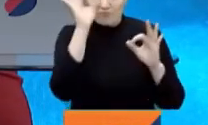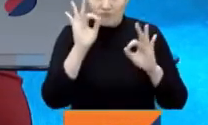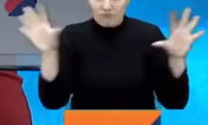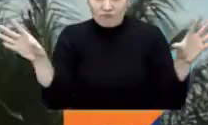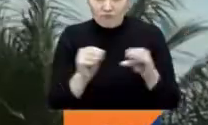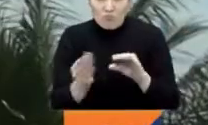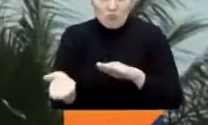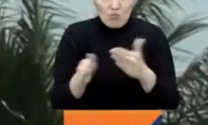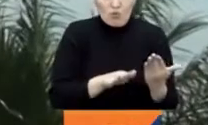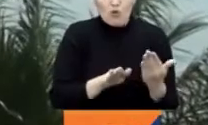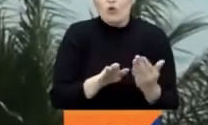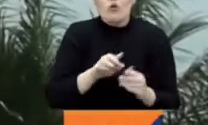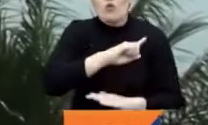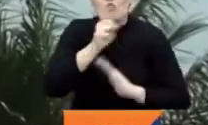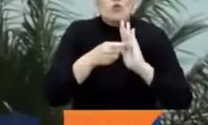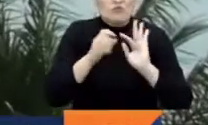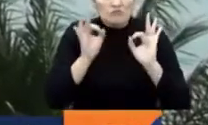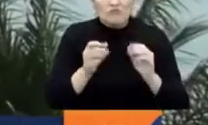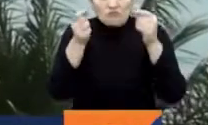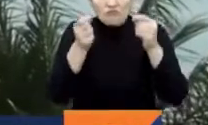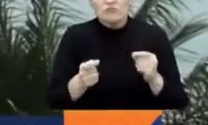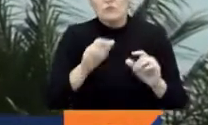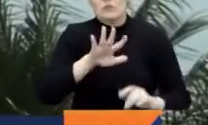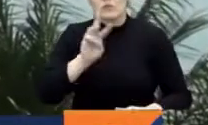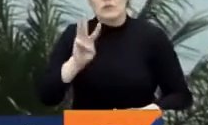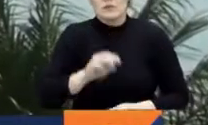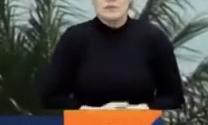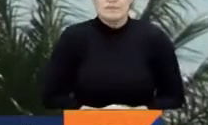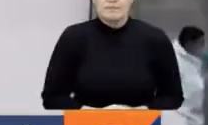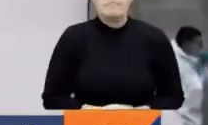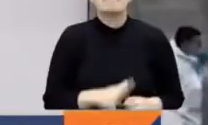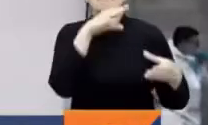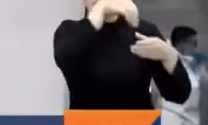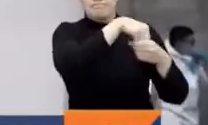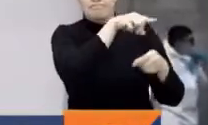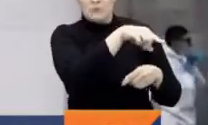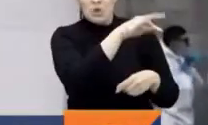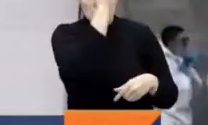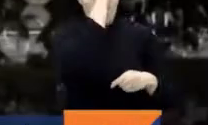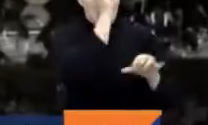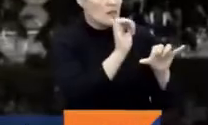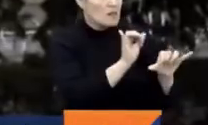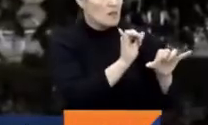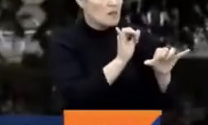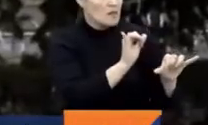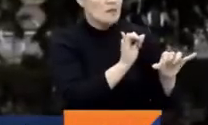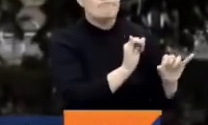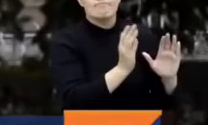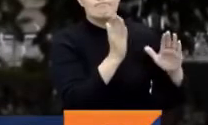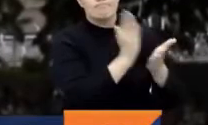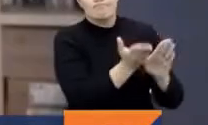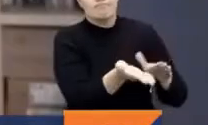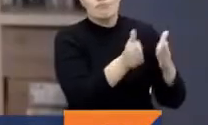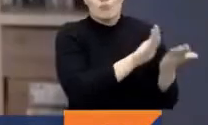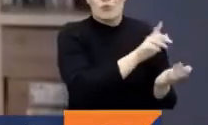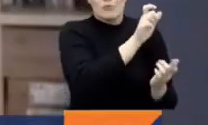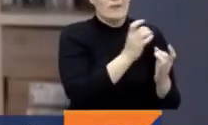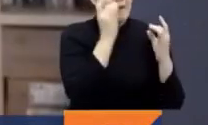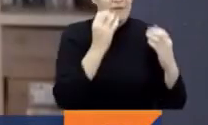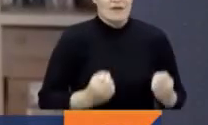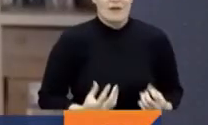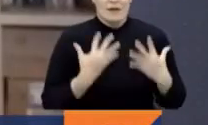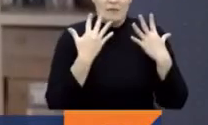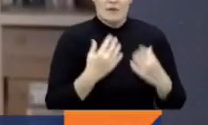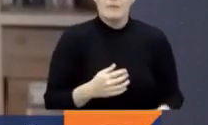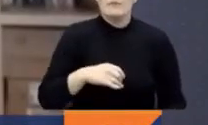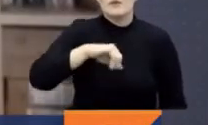53. En la clínica Los Remedios de Cali murió otro de los internos de la cárcel de Tuluá que sufrió graves quemaduras. Jorge